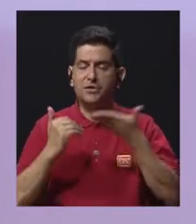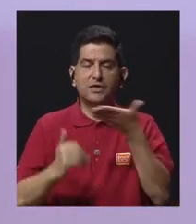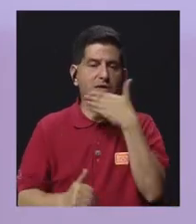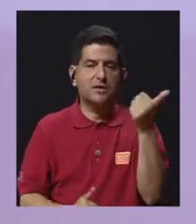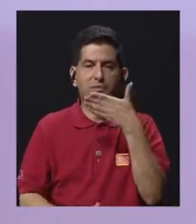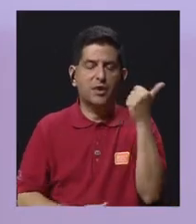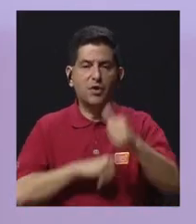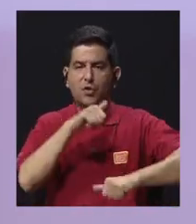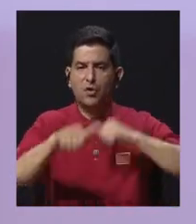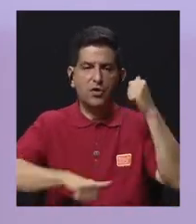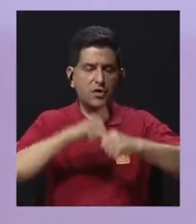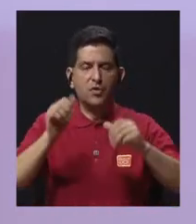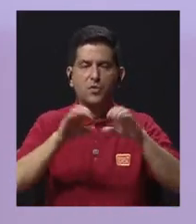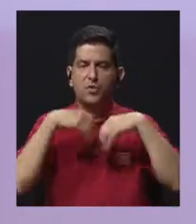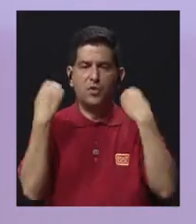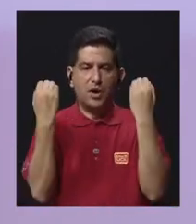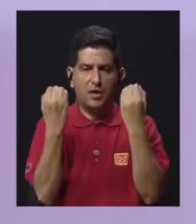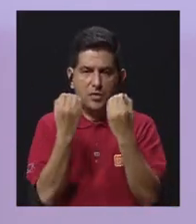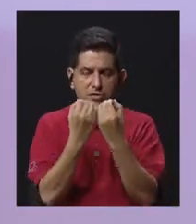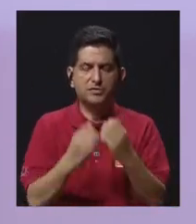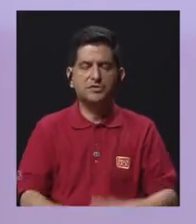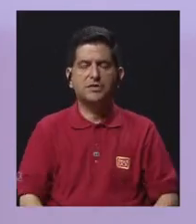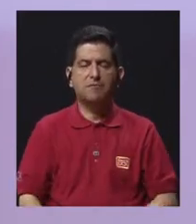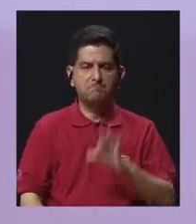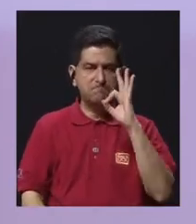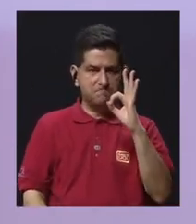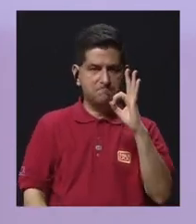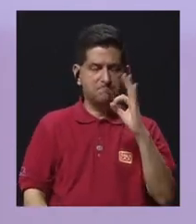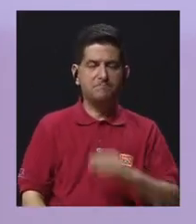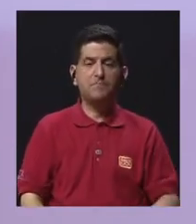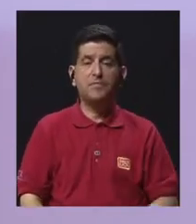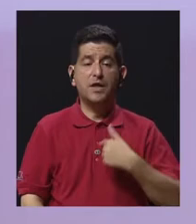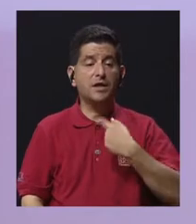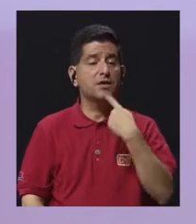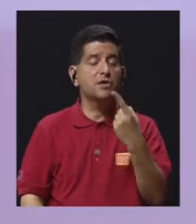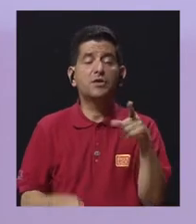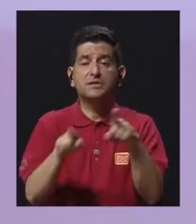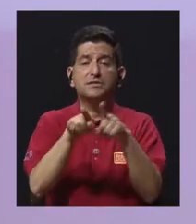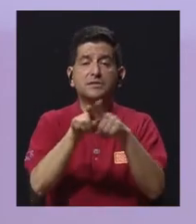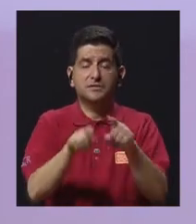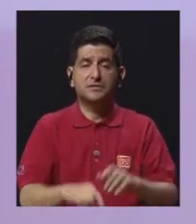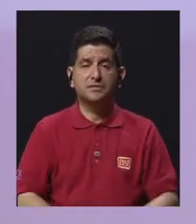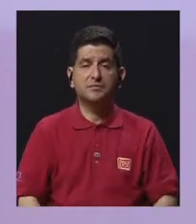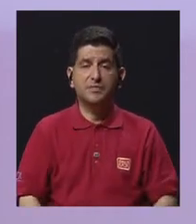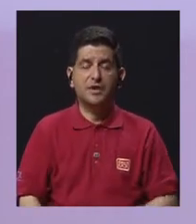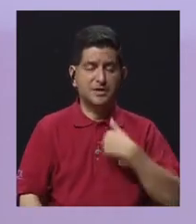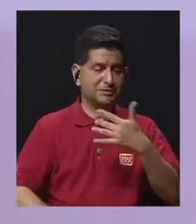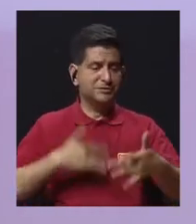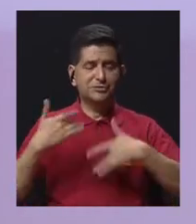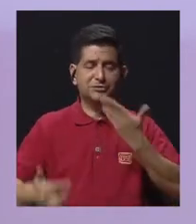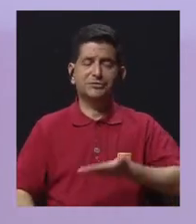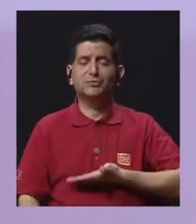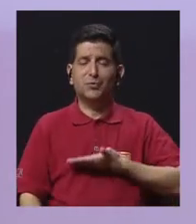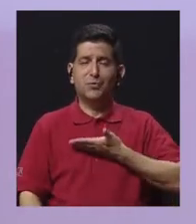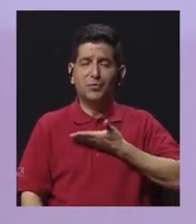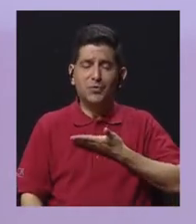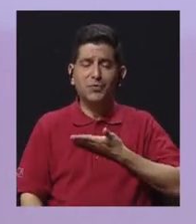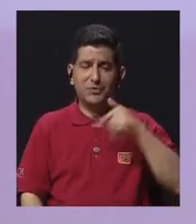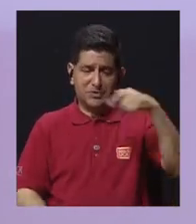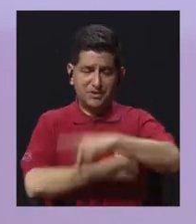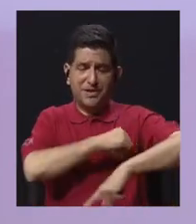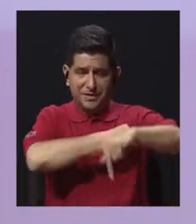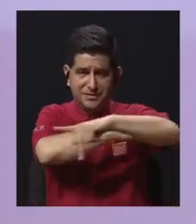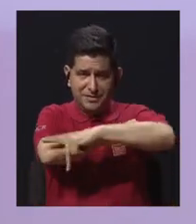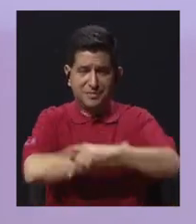que luchar organizadas y organizados. Y quiero decirles que me siento muy orgullosa de estar en este